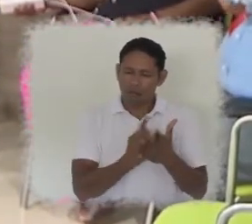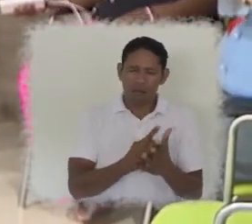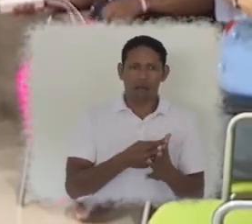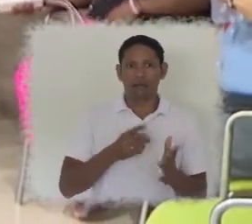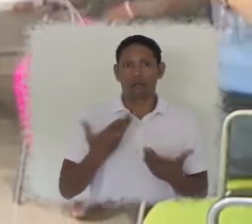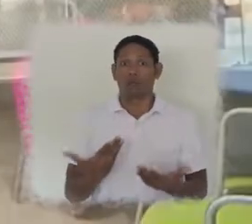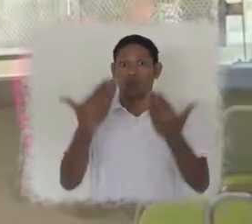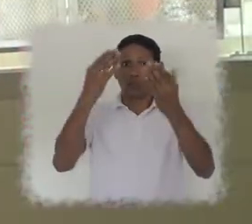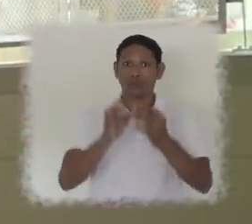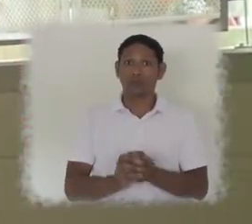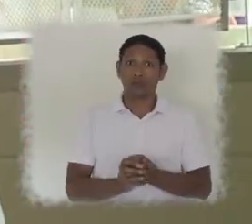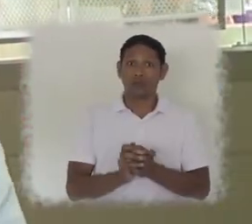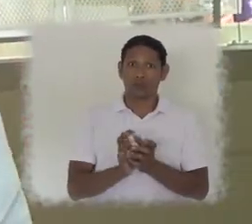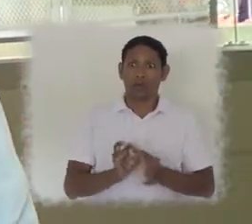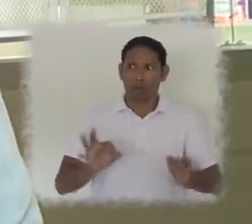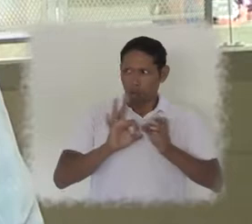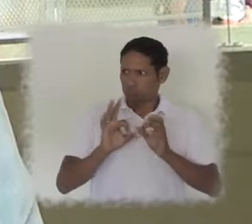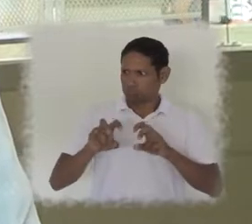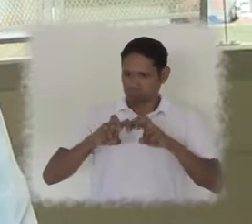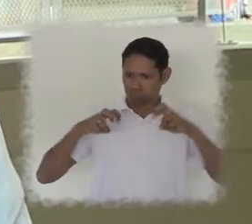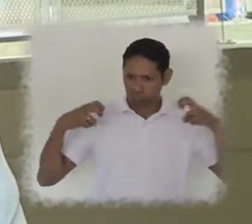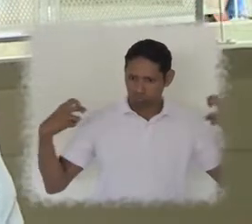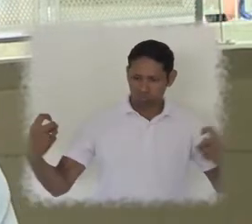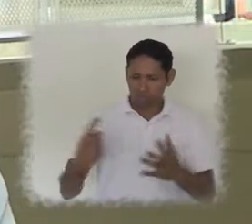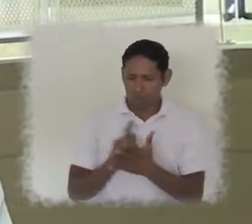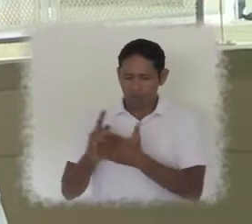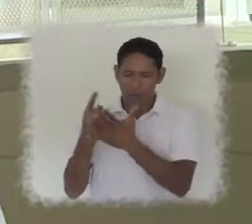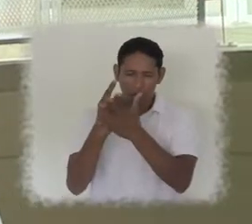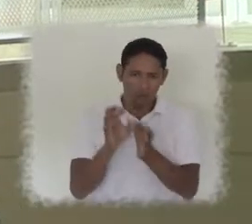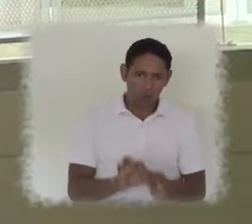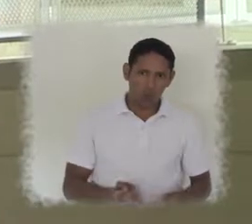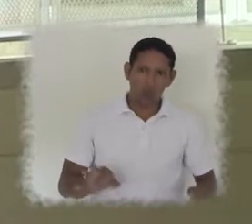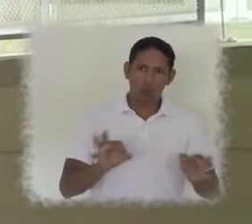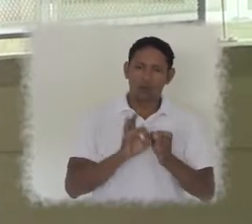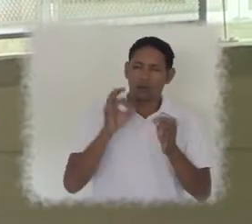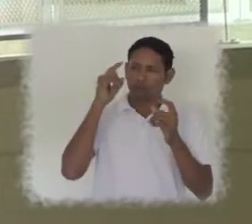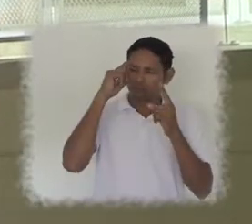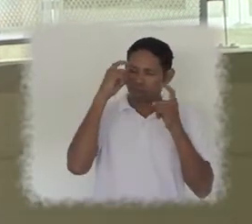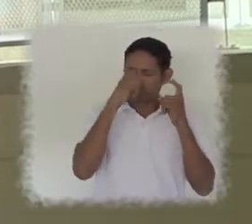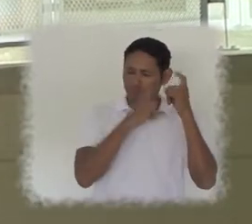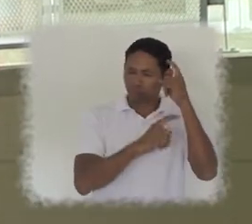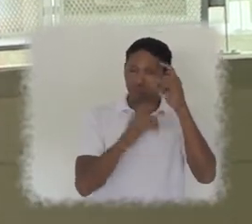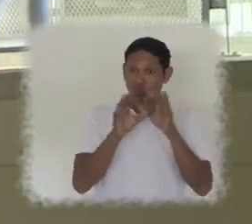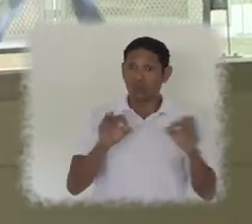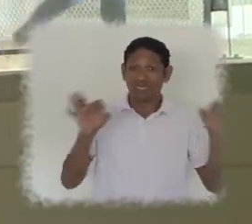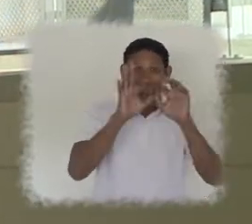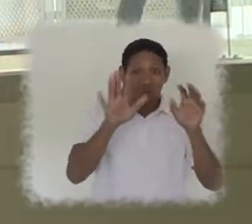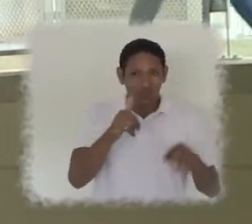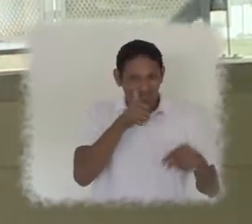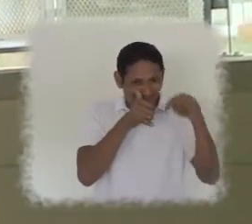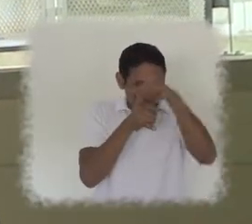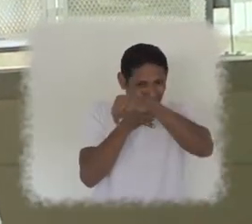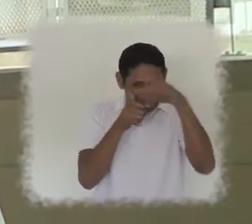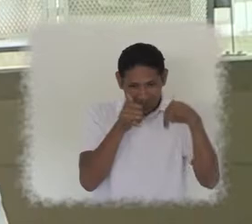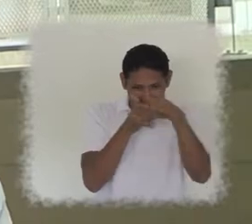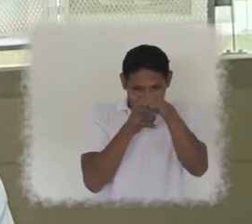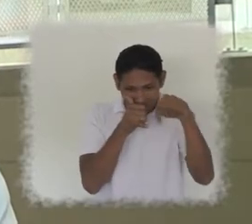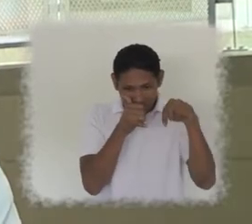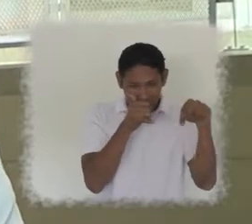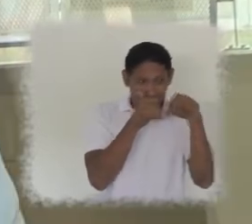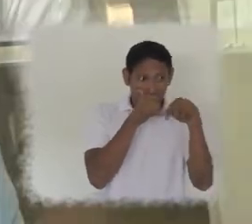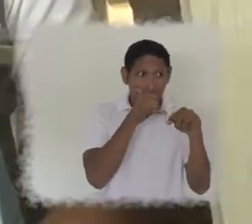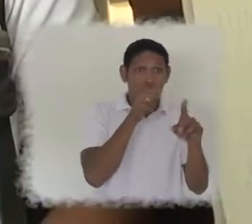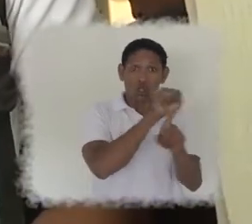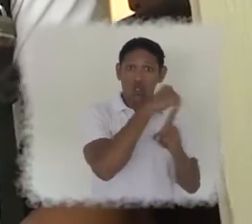el conversatorio por acreditación revisábamos que lo más importante del programa es